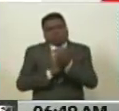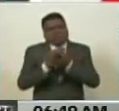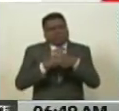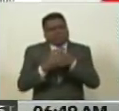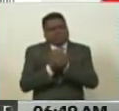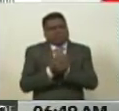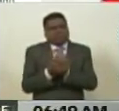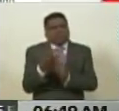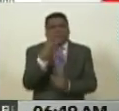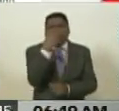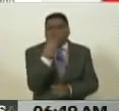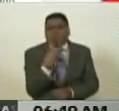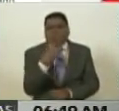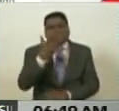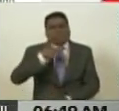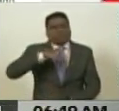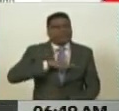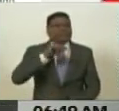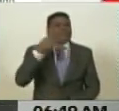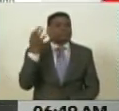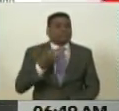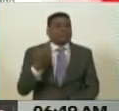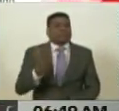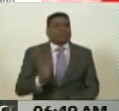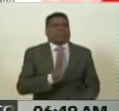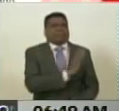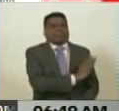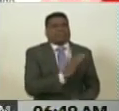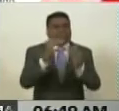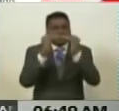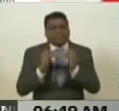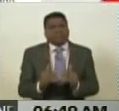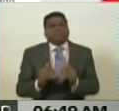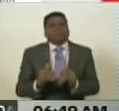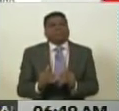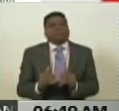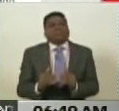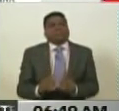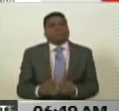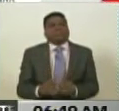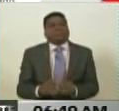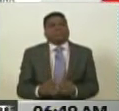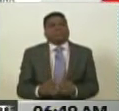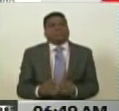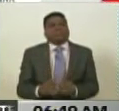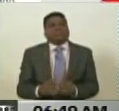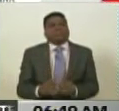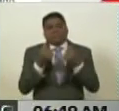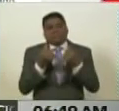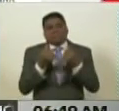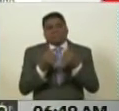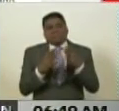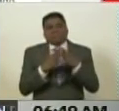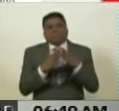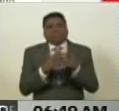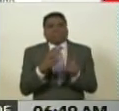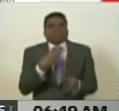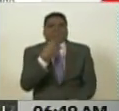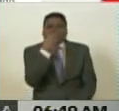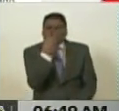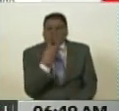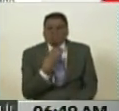empobrece cada día más." Y finalmente, Elimar Díaz, coordinadora de un nuevo Tiempo, el nuevo nacional al aumento de la miseria